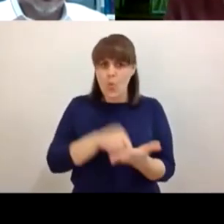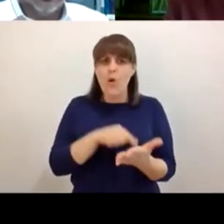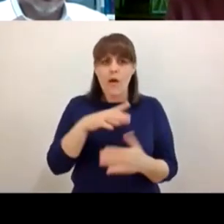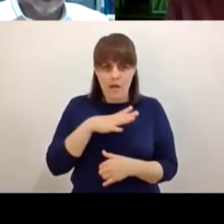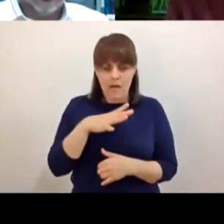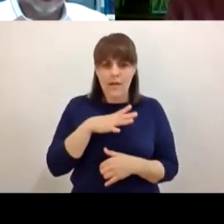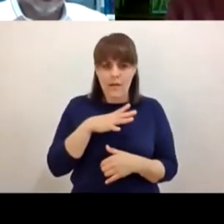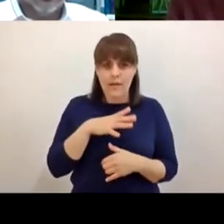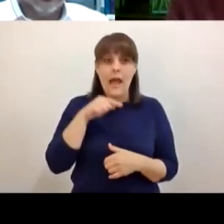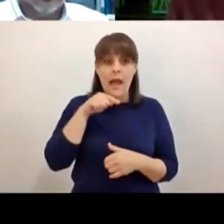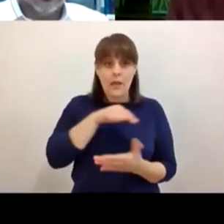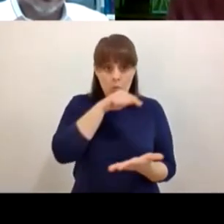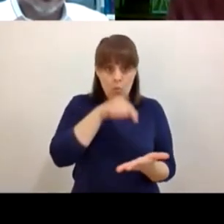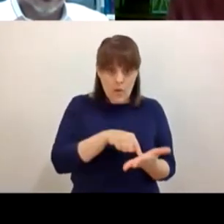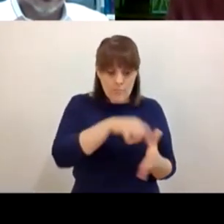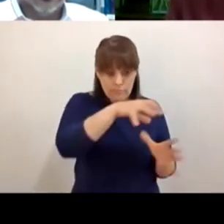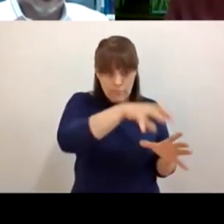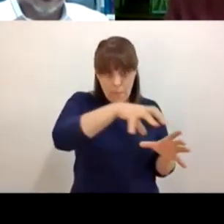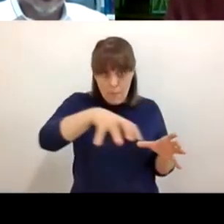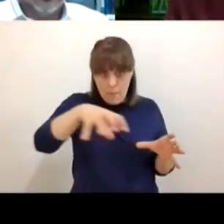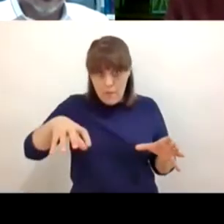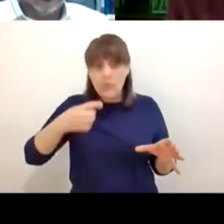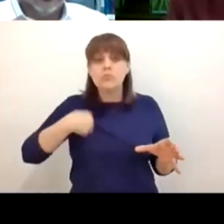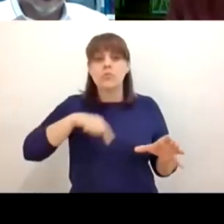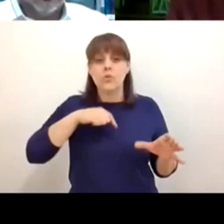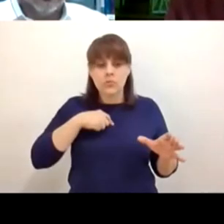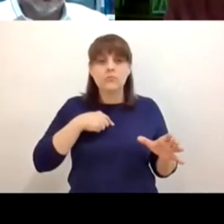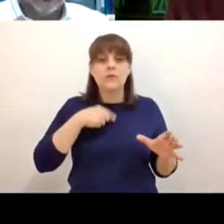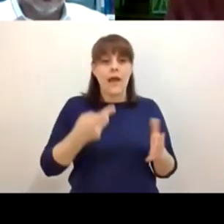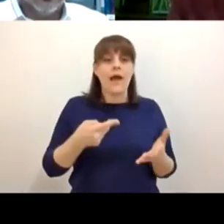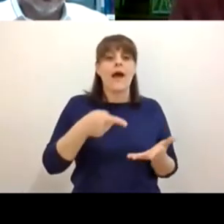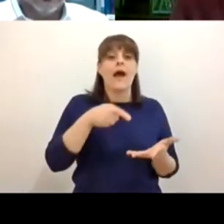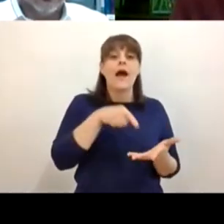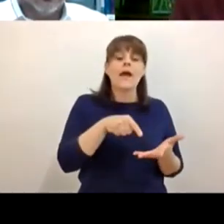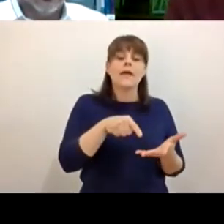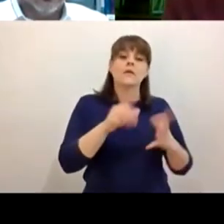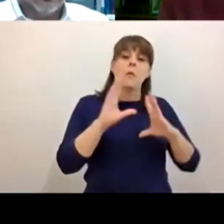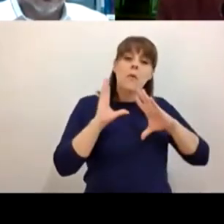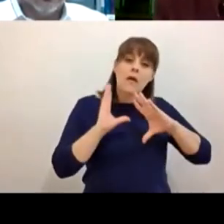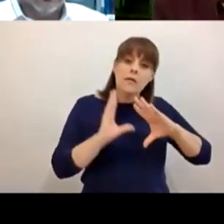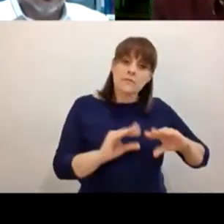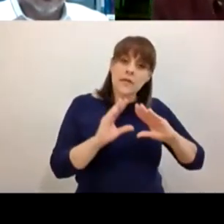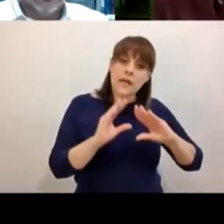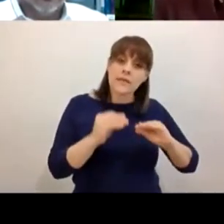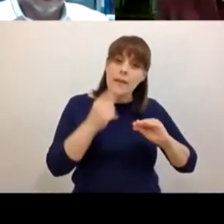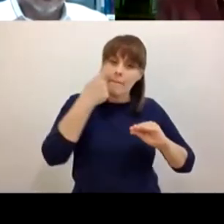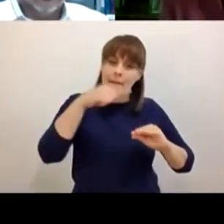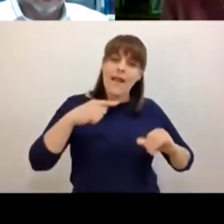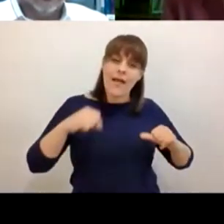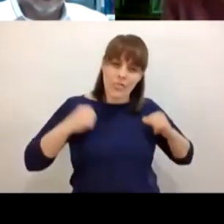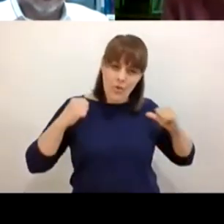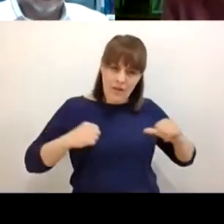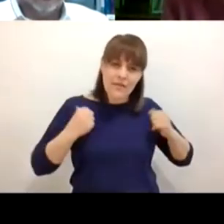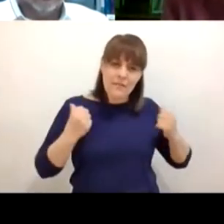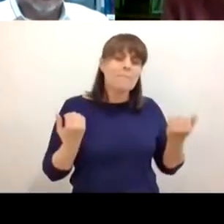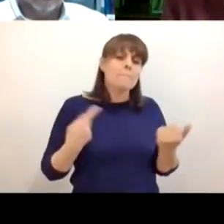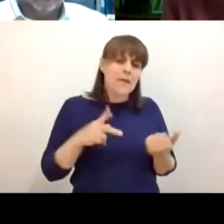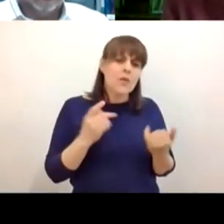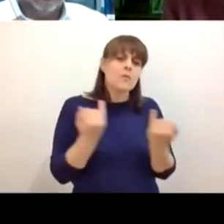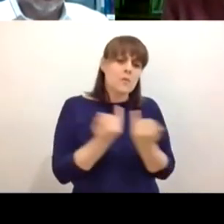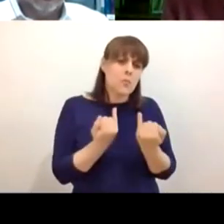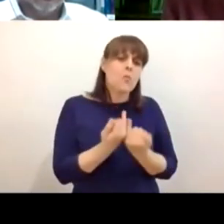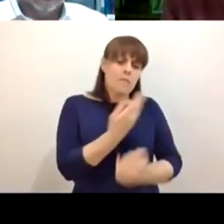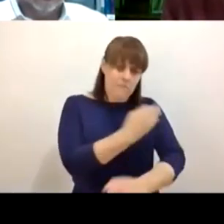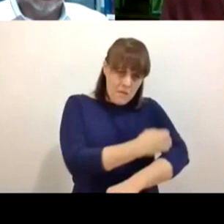nosotros, hasta el día de hoy, hemos estado impartiendo, principalmente para adolescentes, pero como ya lo había dicho antes, abarcando a toda la